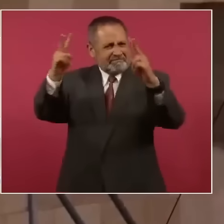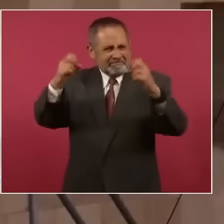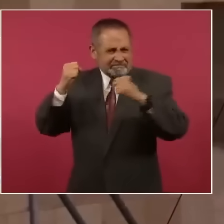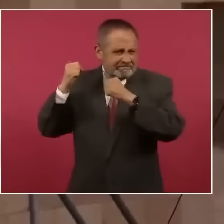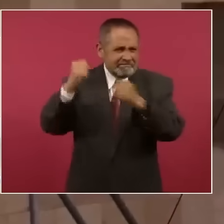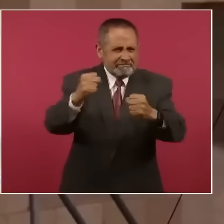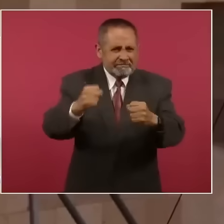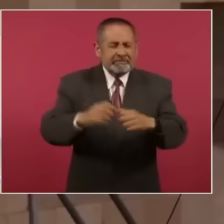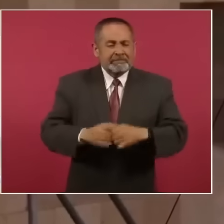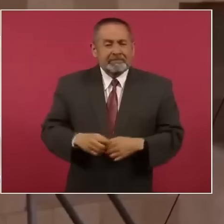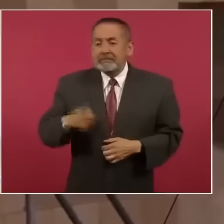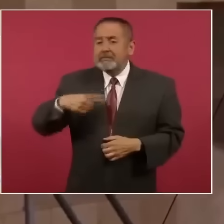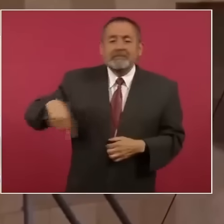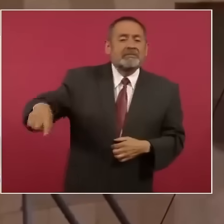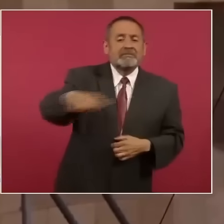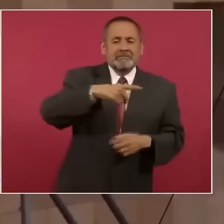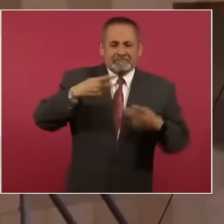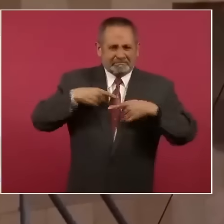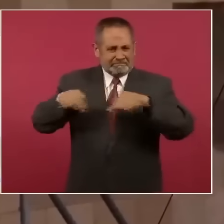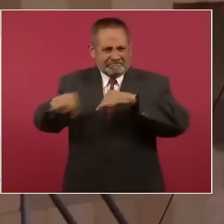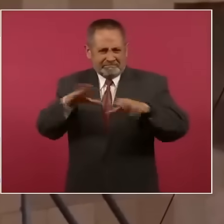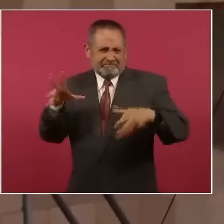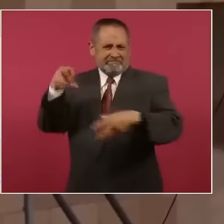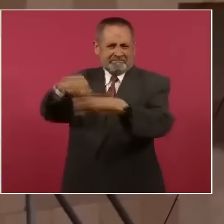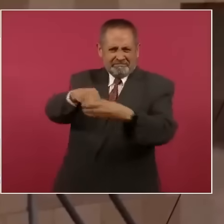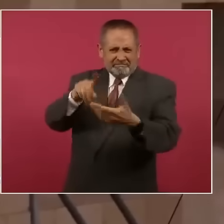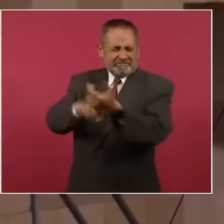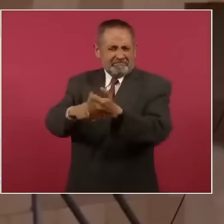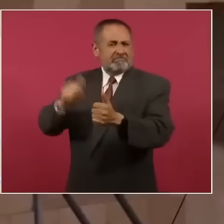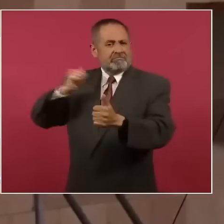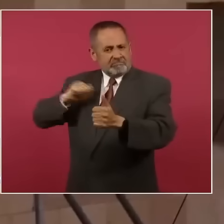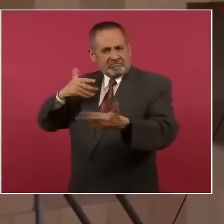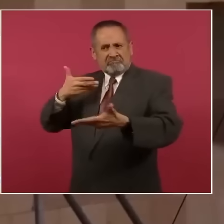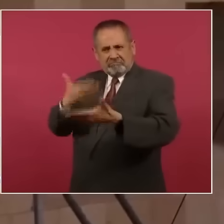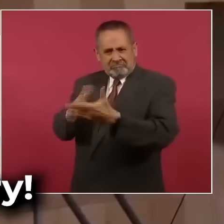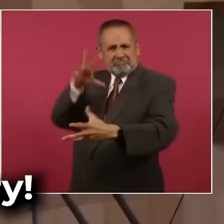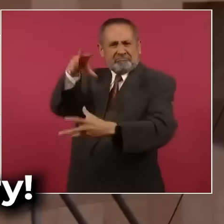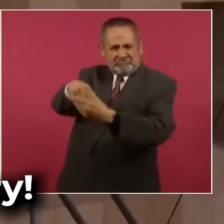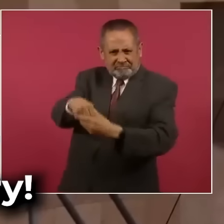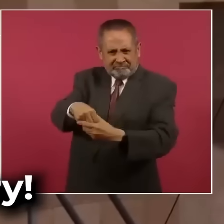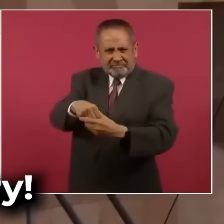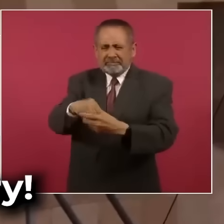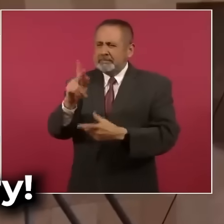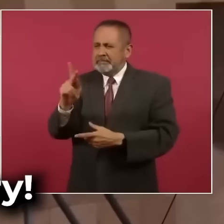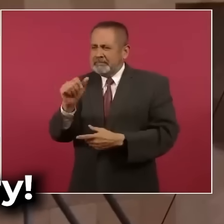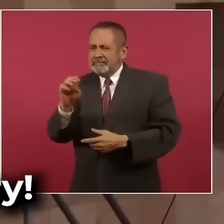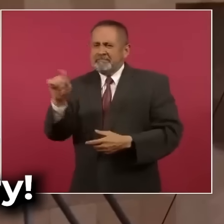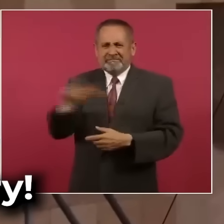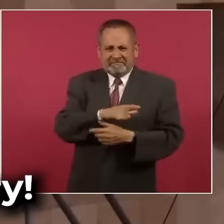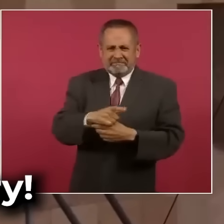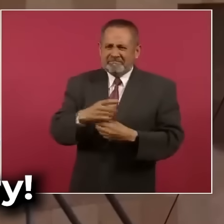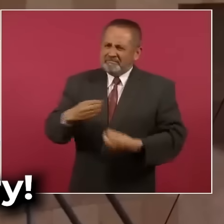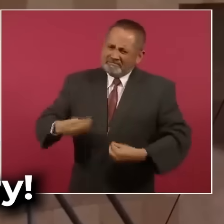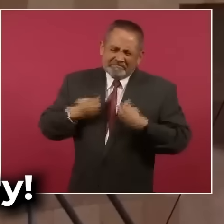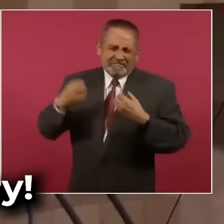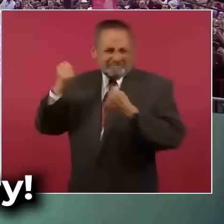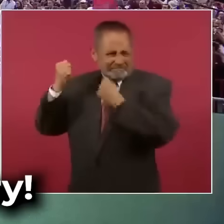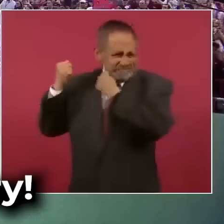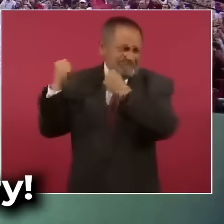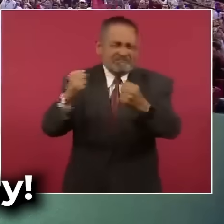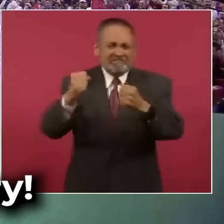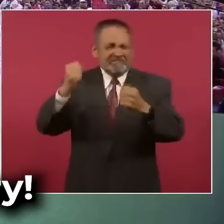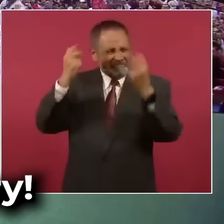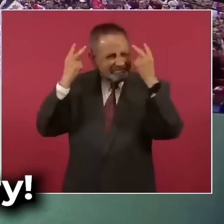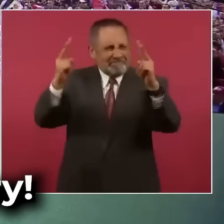¡Vivan los trabajadores y técnicos de antes y de ahora de la industria petrolera nacional!